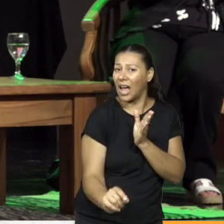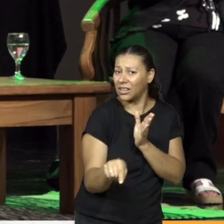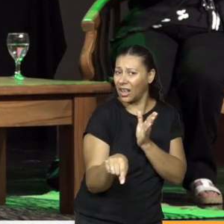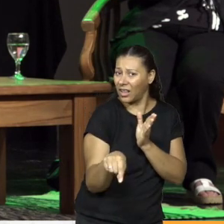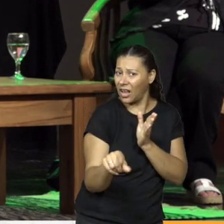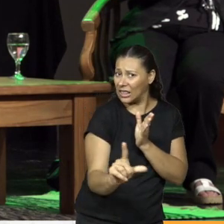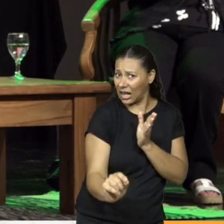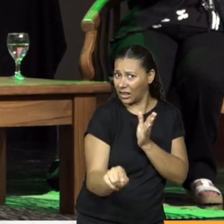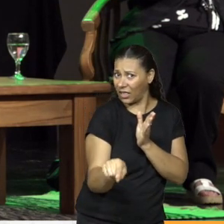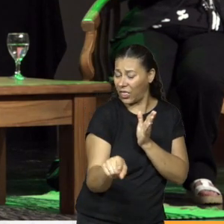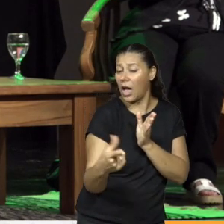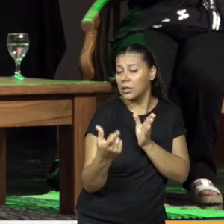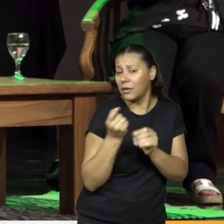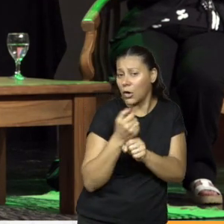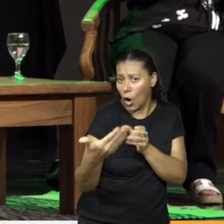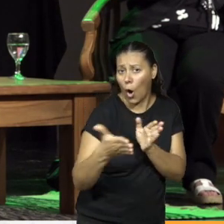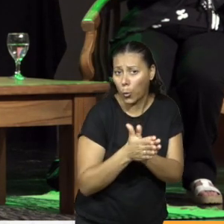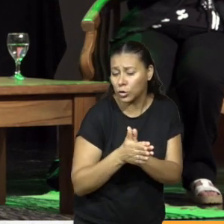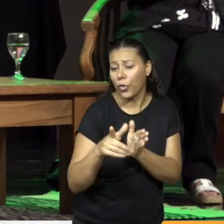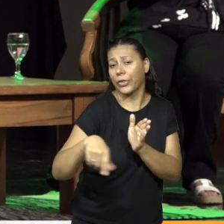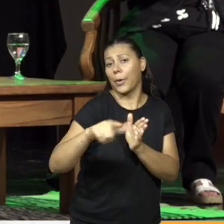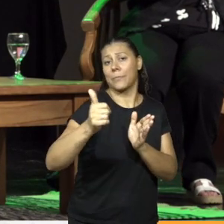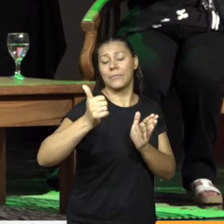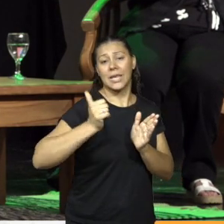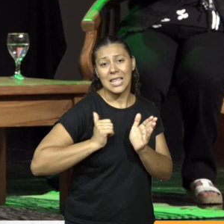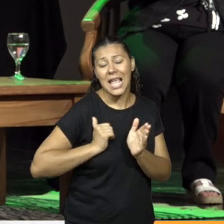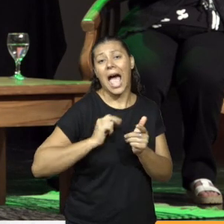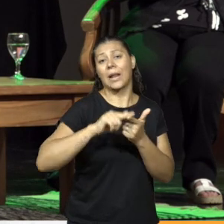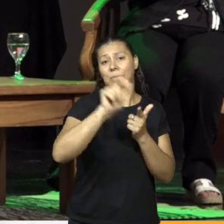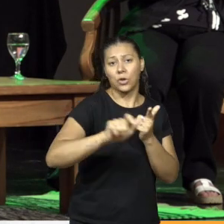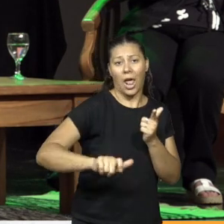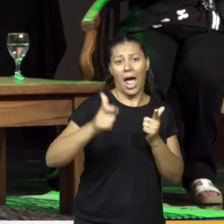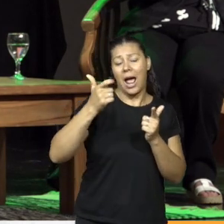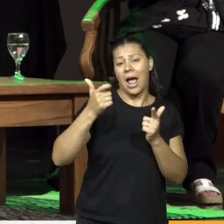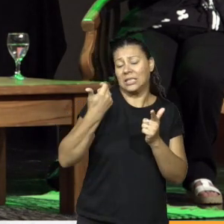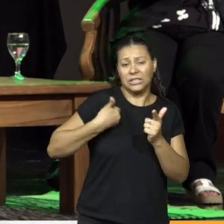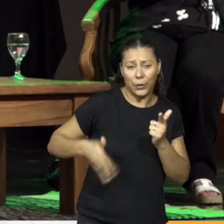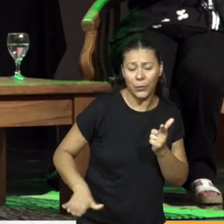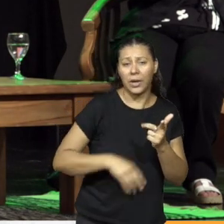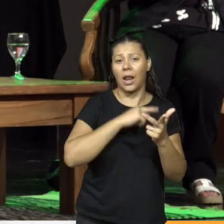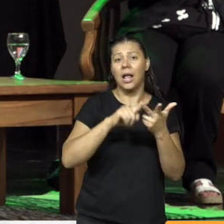un conjunto entre militares, ¿no? Personal civil, está la secretaria acá de Ambiente,